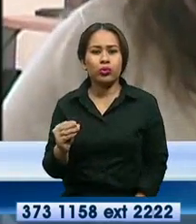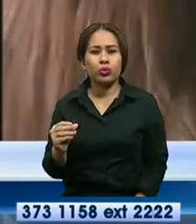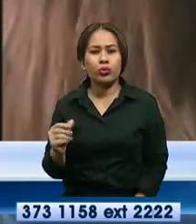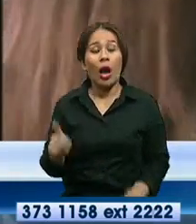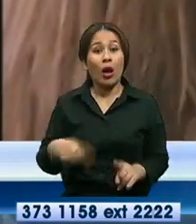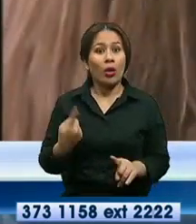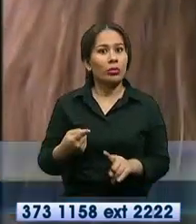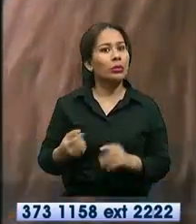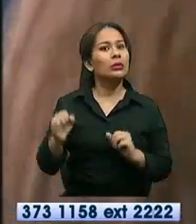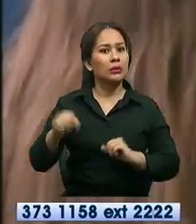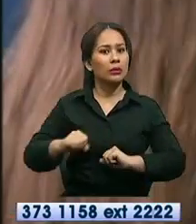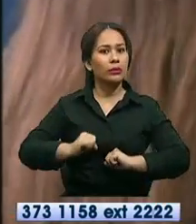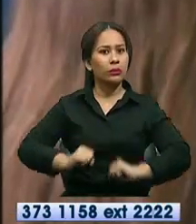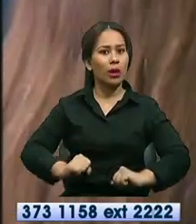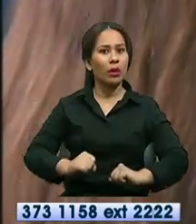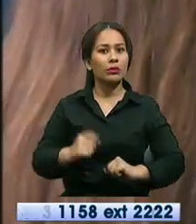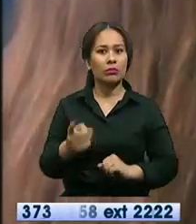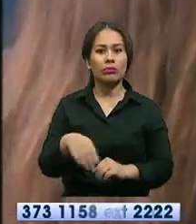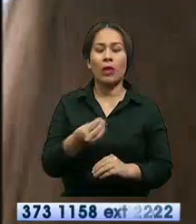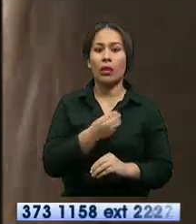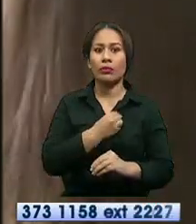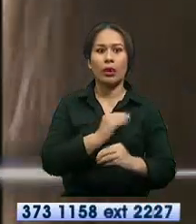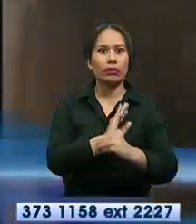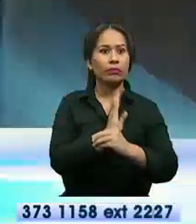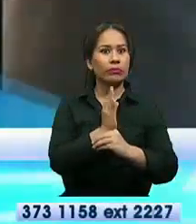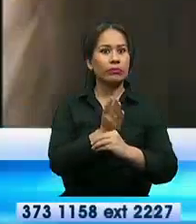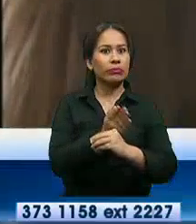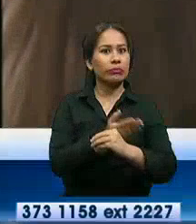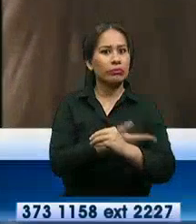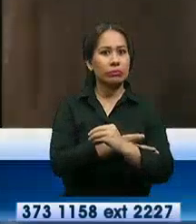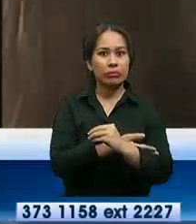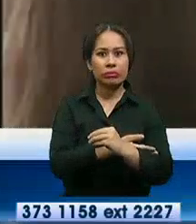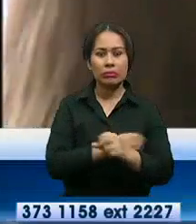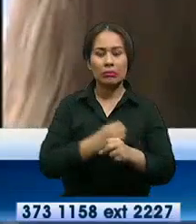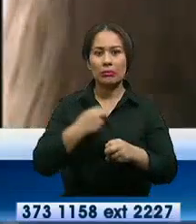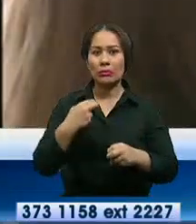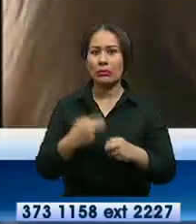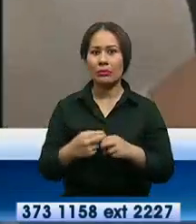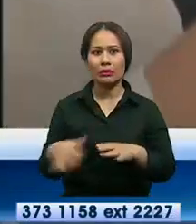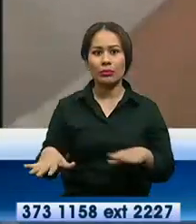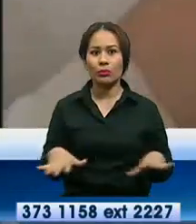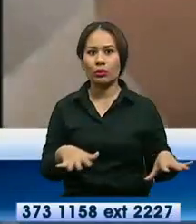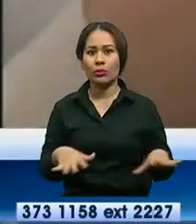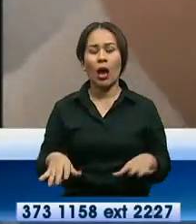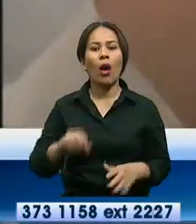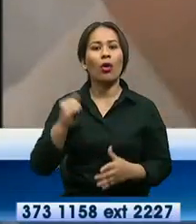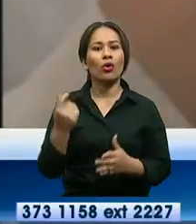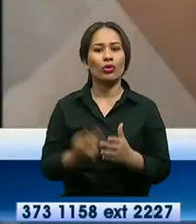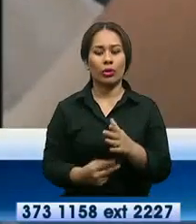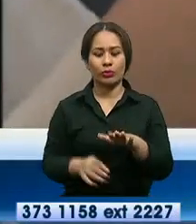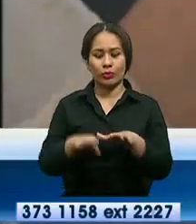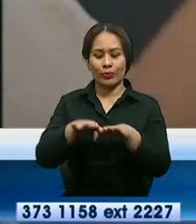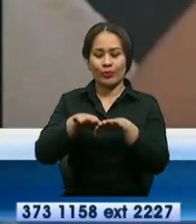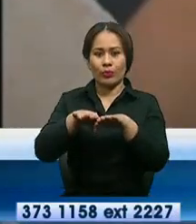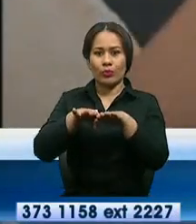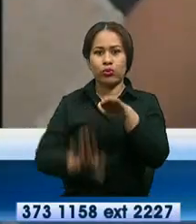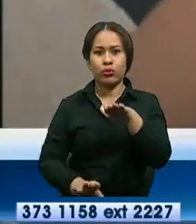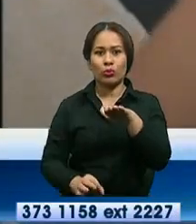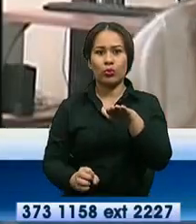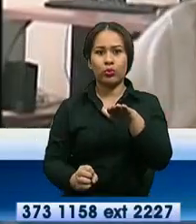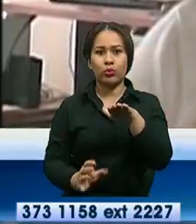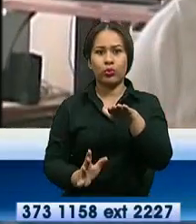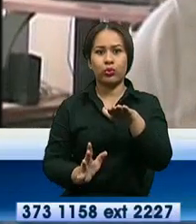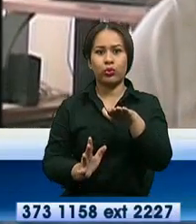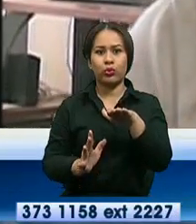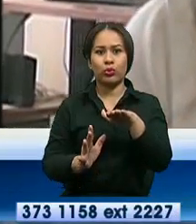pueden sentir. El sismo ocurrido en Atacame, según las autoridades del Instituto Geofísico, se produjo por una nueva liberación de energía acumulada en la